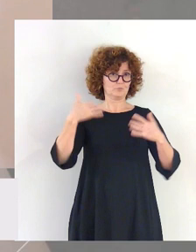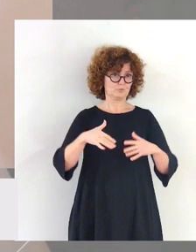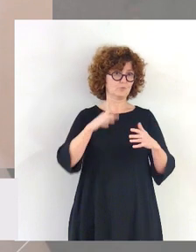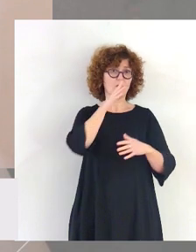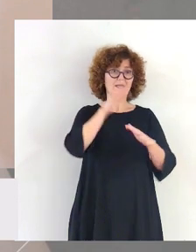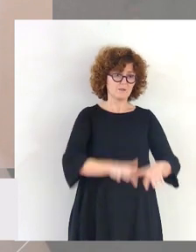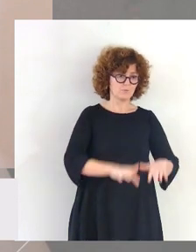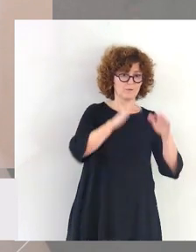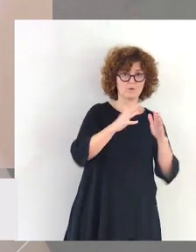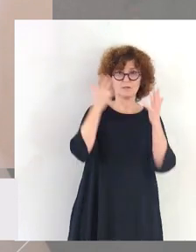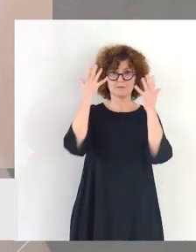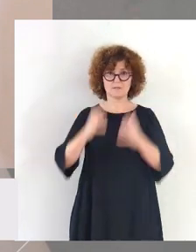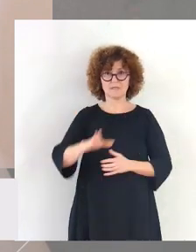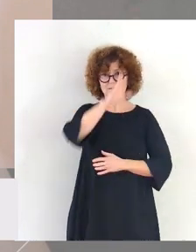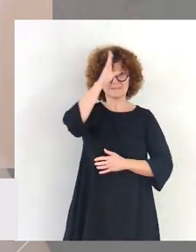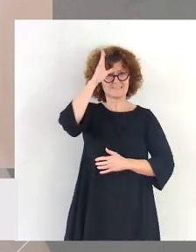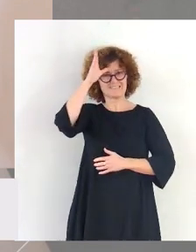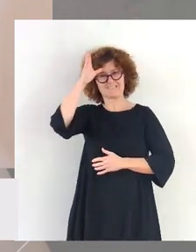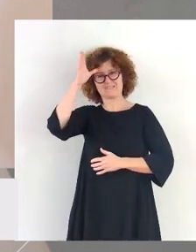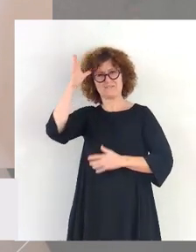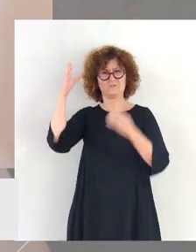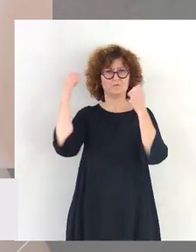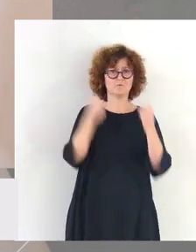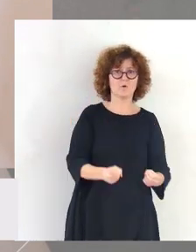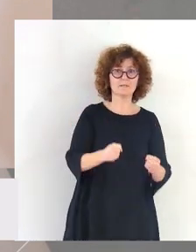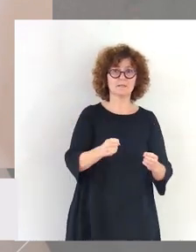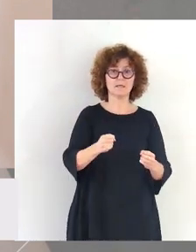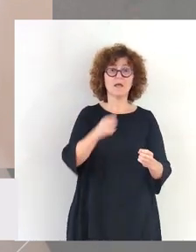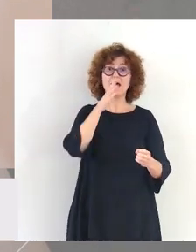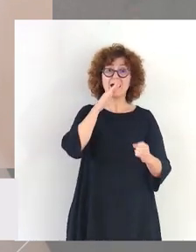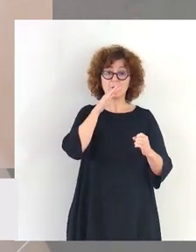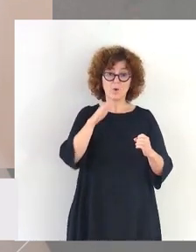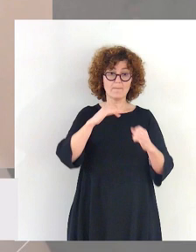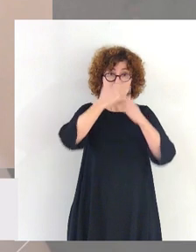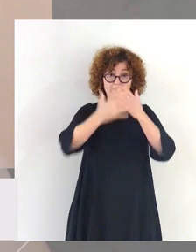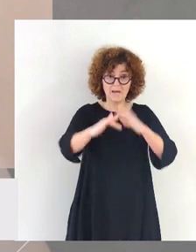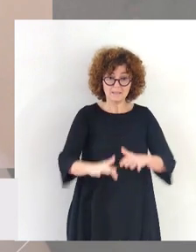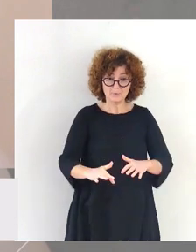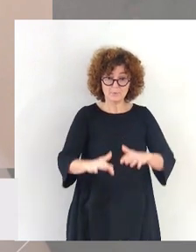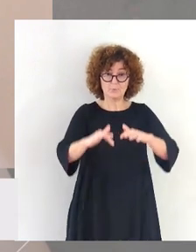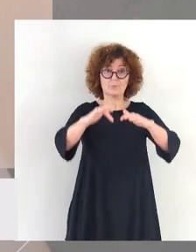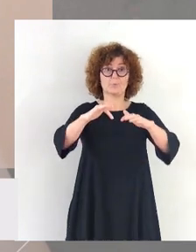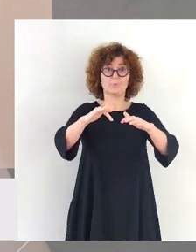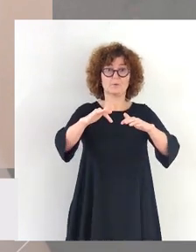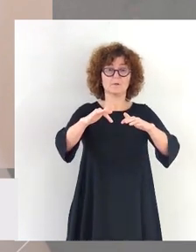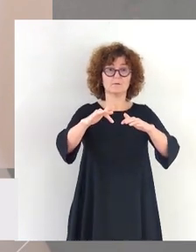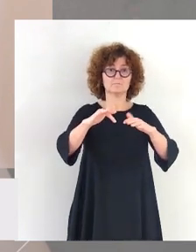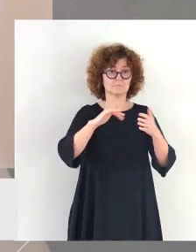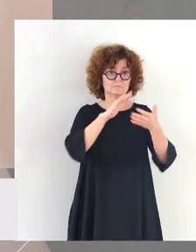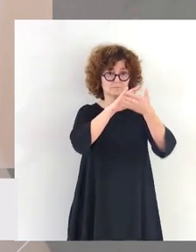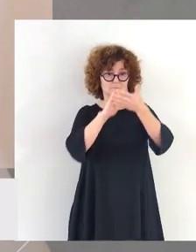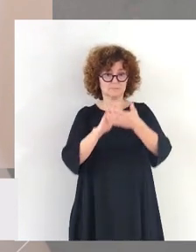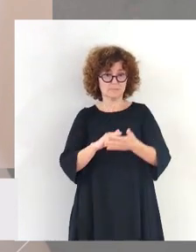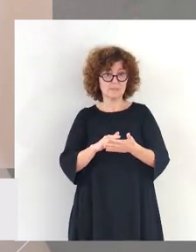extraordinarias olas de calor o la subida del nivel del mar y todo ello pone en riesgo no solo la estabilidad de los